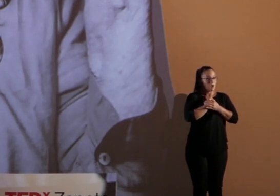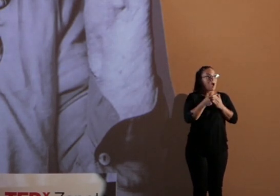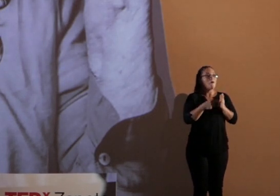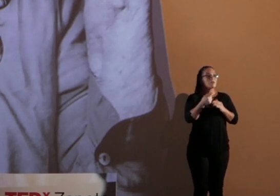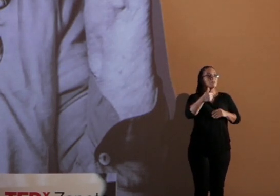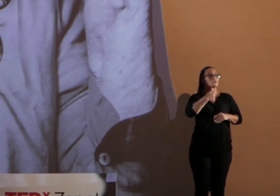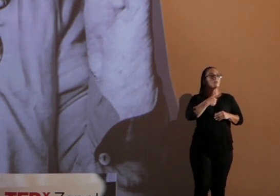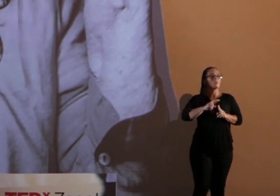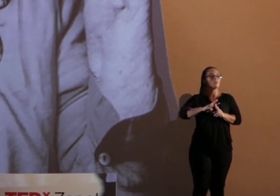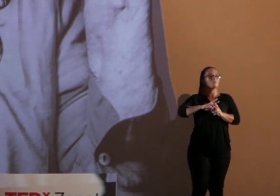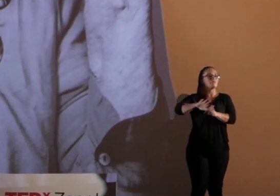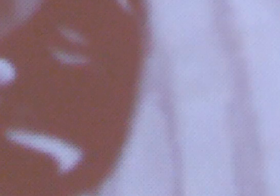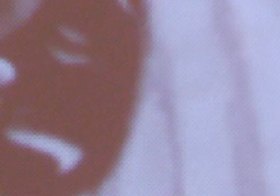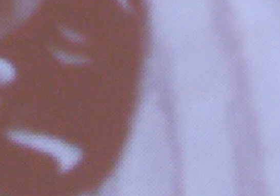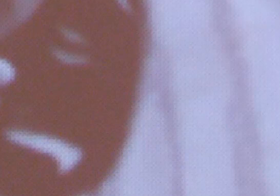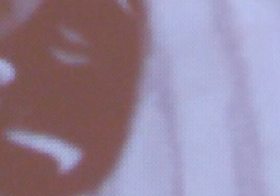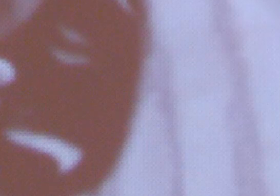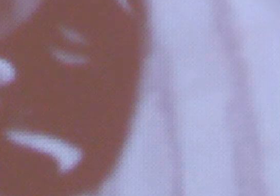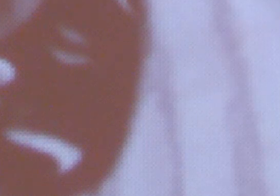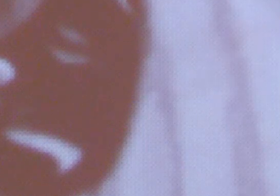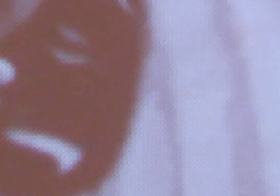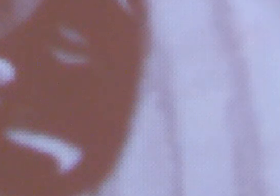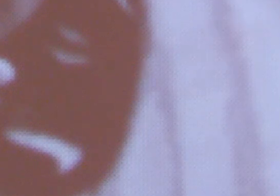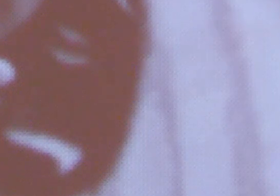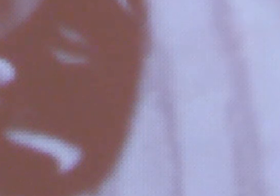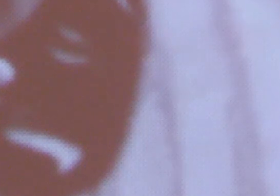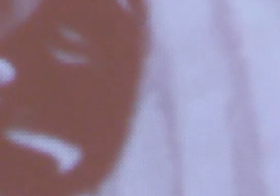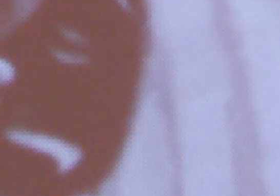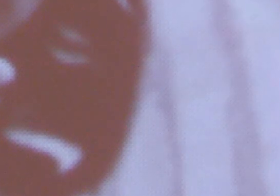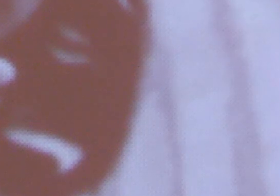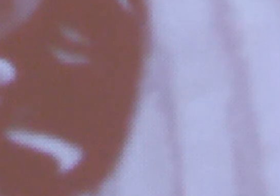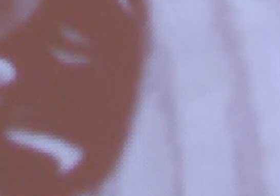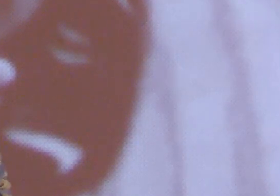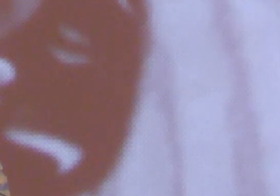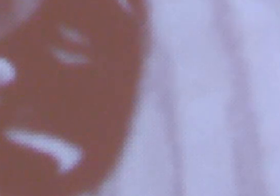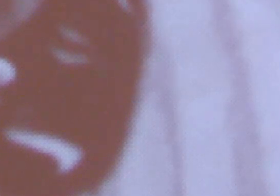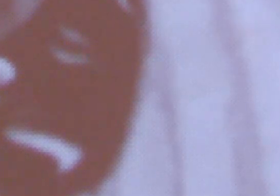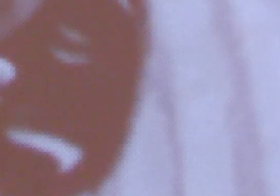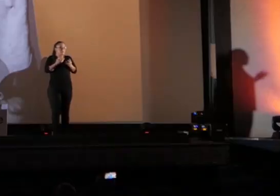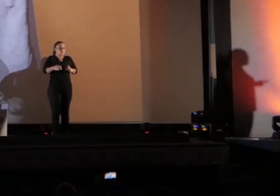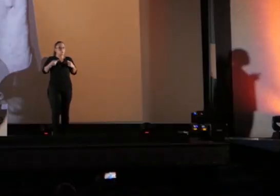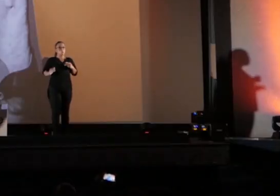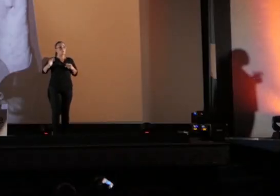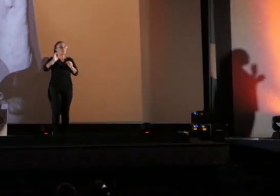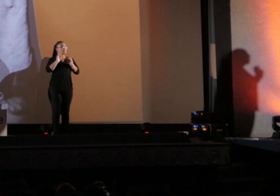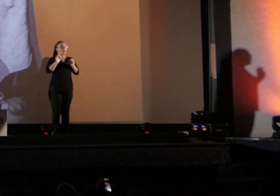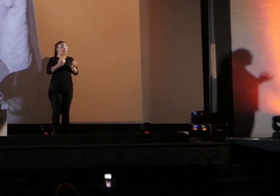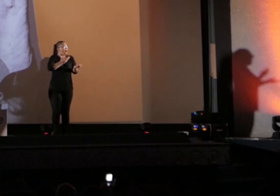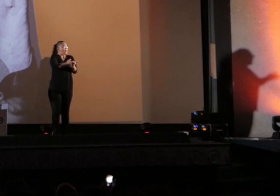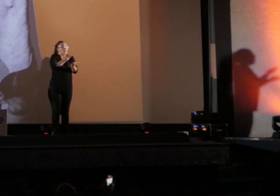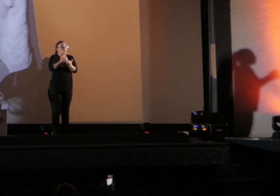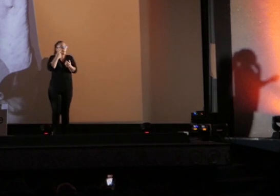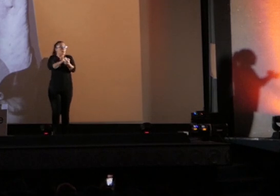valor terminan no teniendo valor porque no aportan al cambio no aportan al cambio para bien y